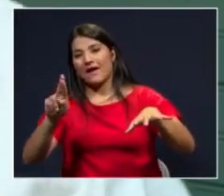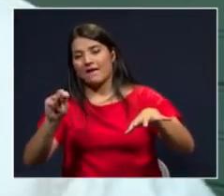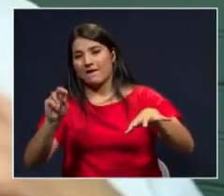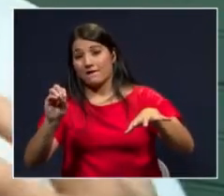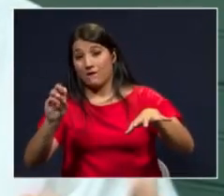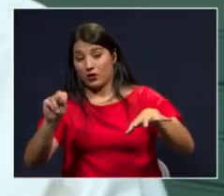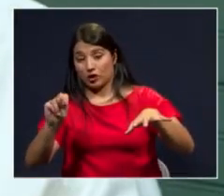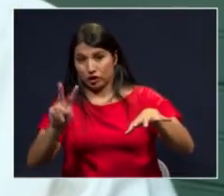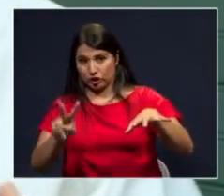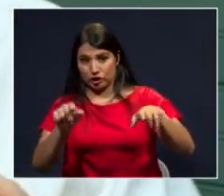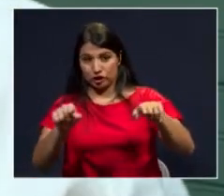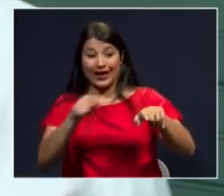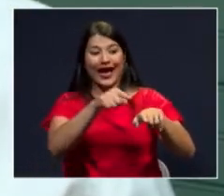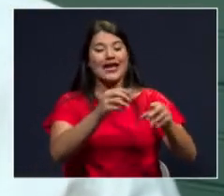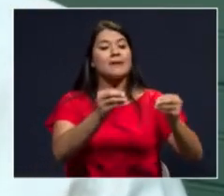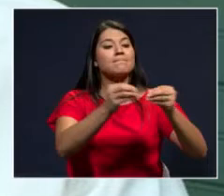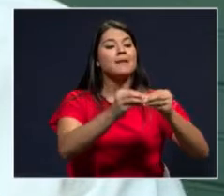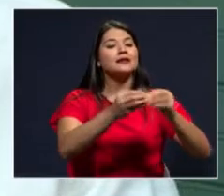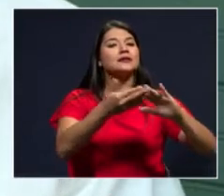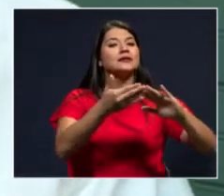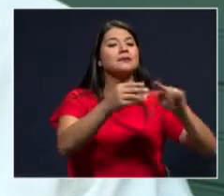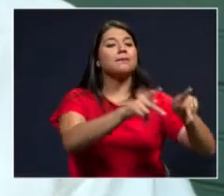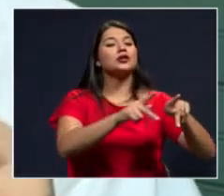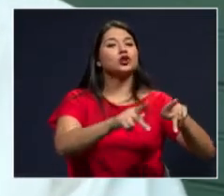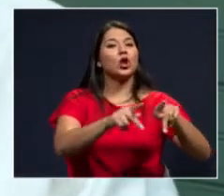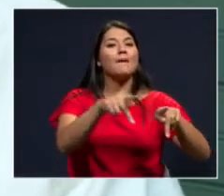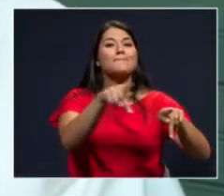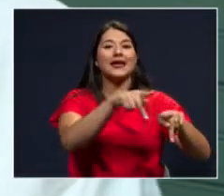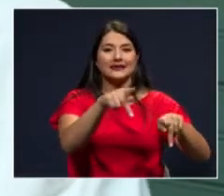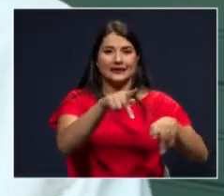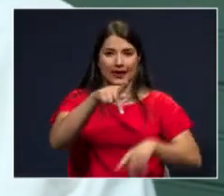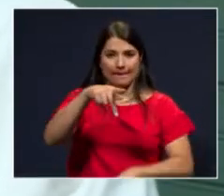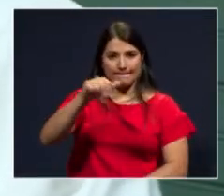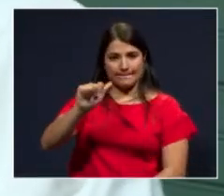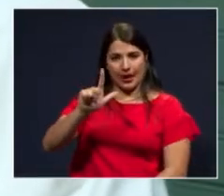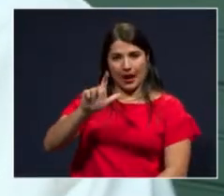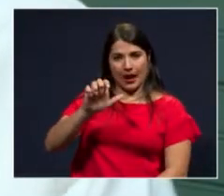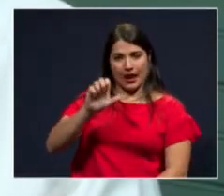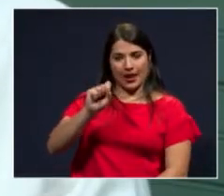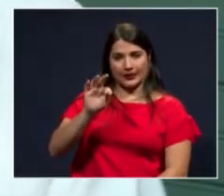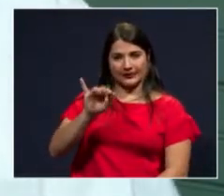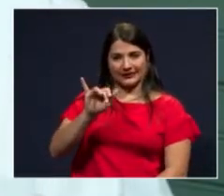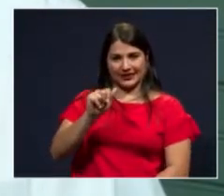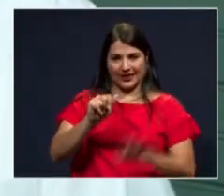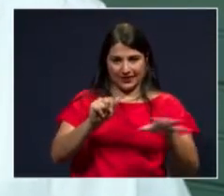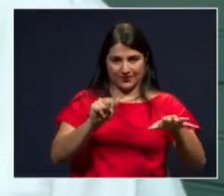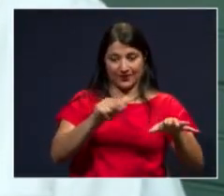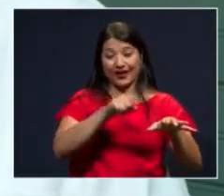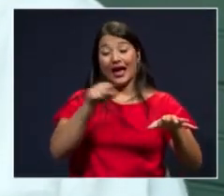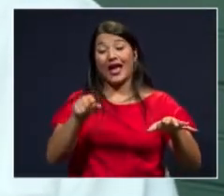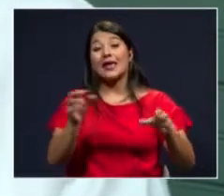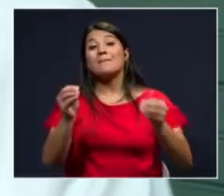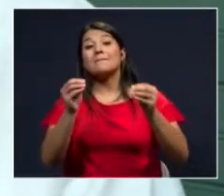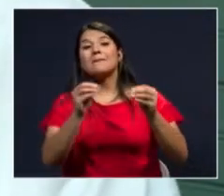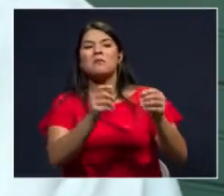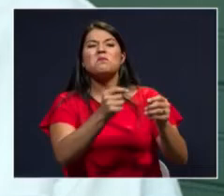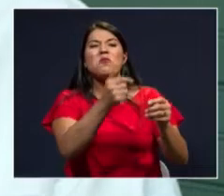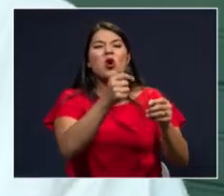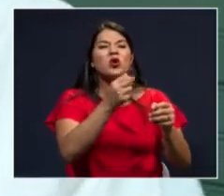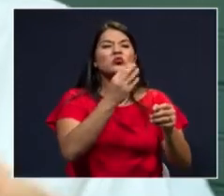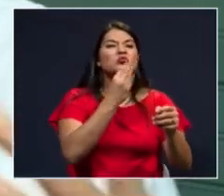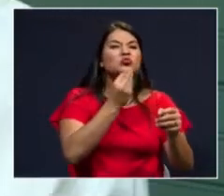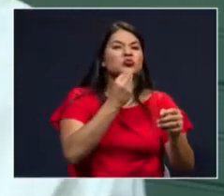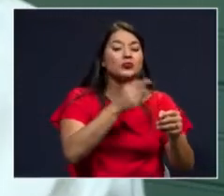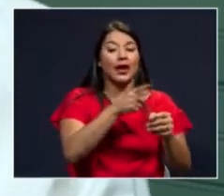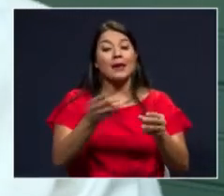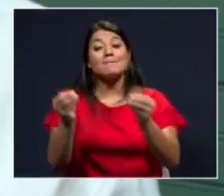hay mayoría de población palestina, que tiene que ser un mínimo de un 70-75%, y en el Hebrón 2, que es mayoría judía